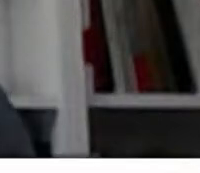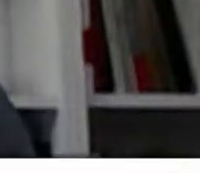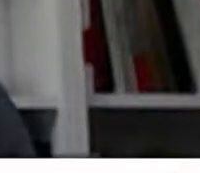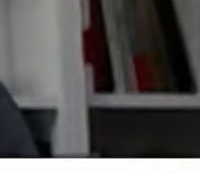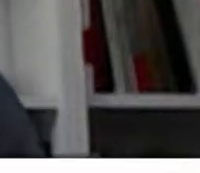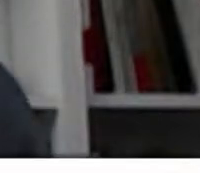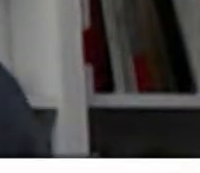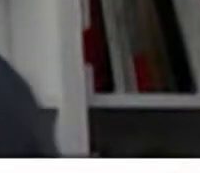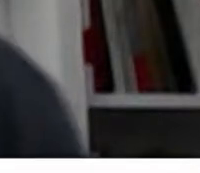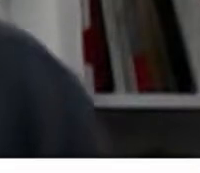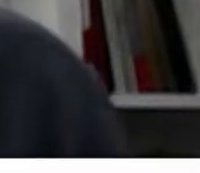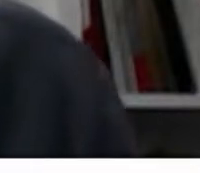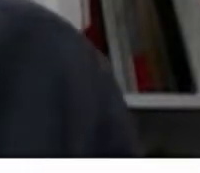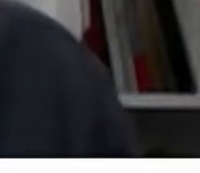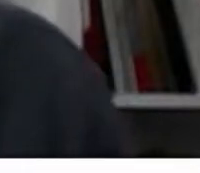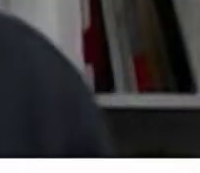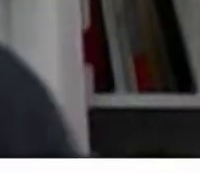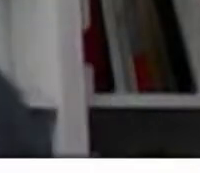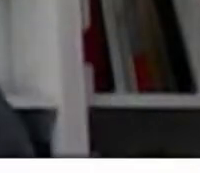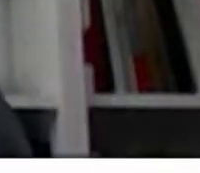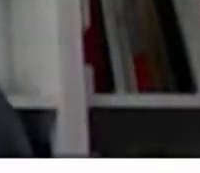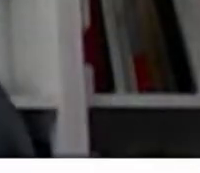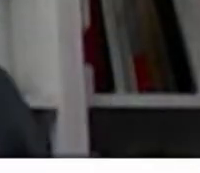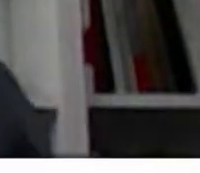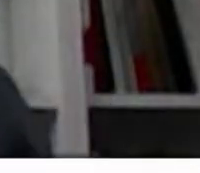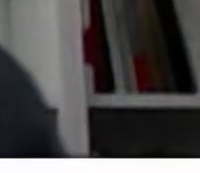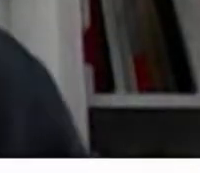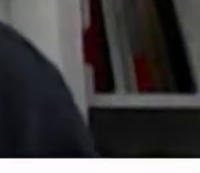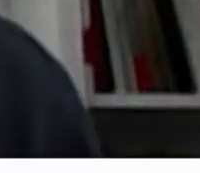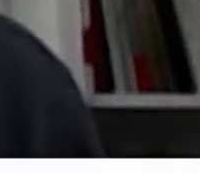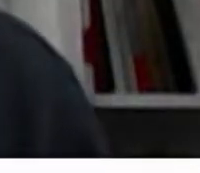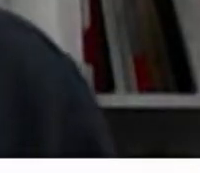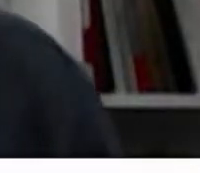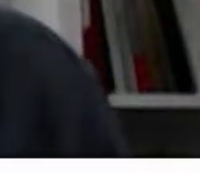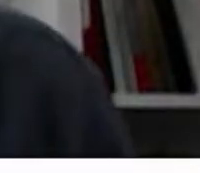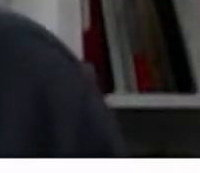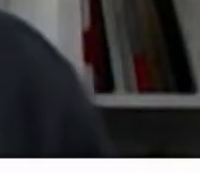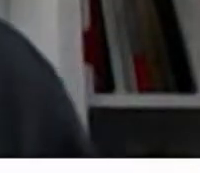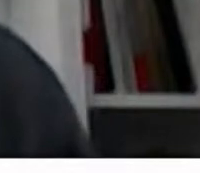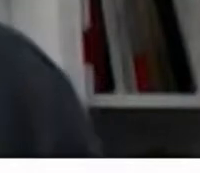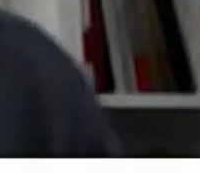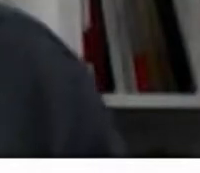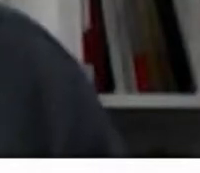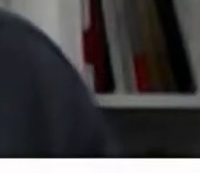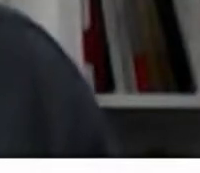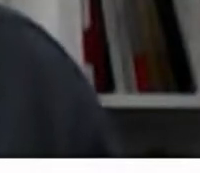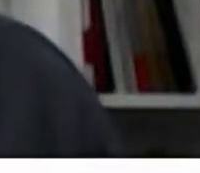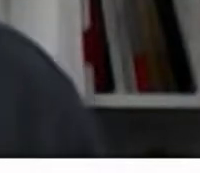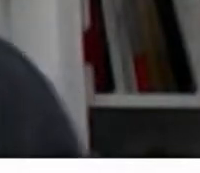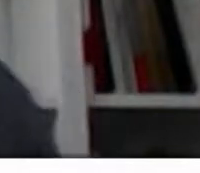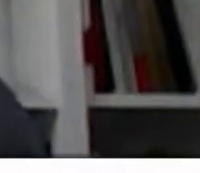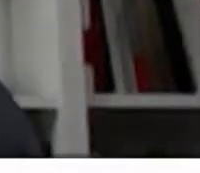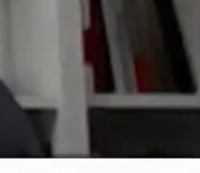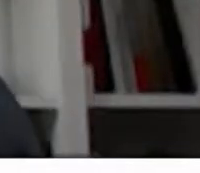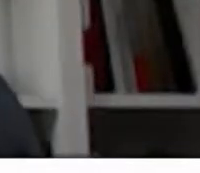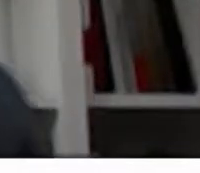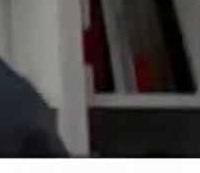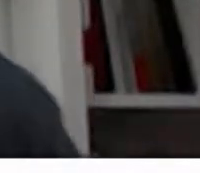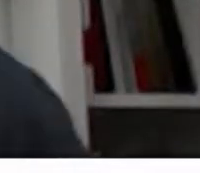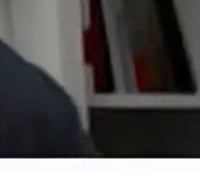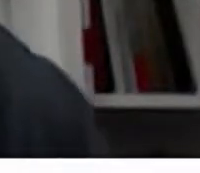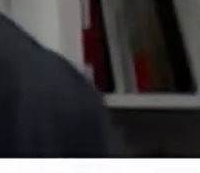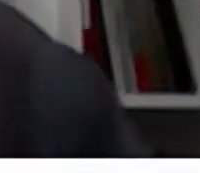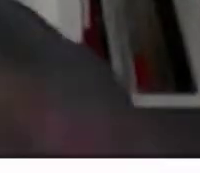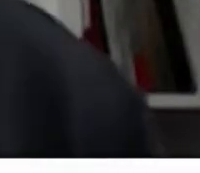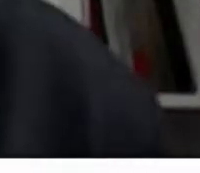en la economía. Y sí creemos en la planificación de la economía. Y sí creemos en un Estado fuerte asociado como motor del desarrollo.